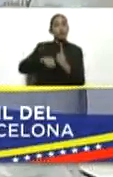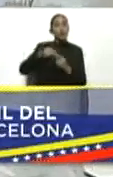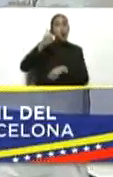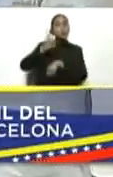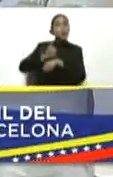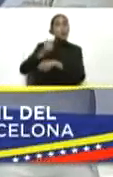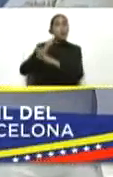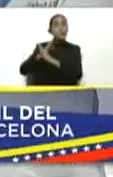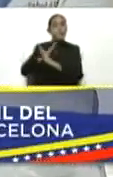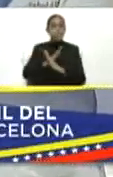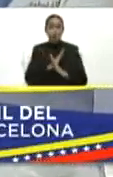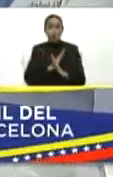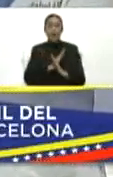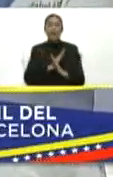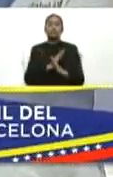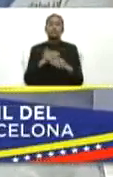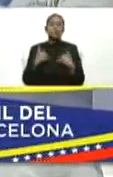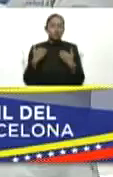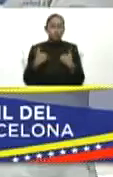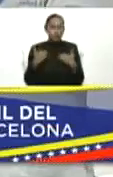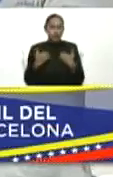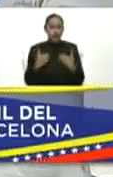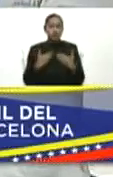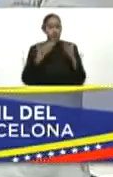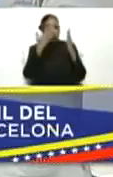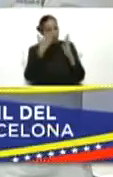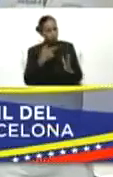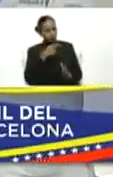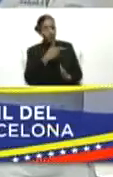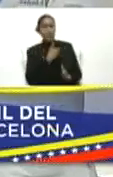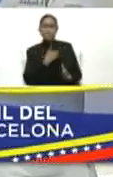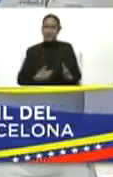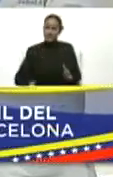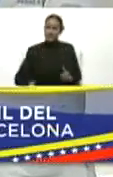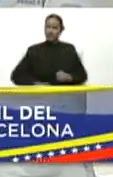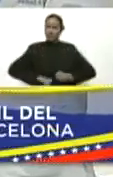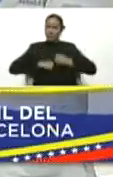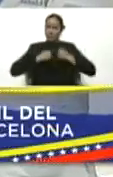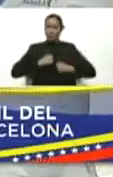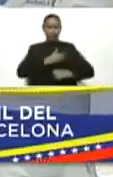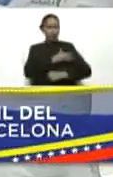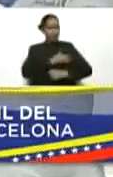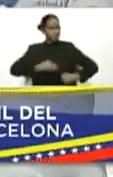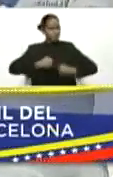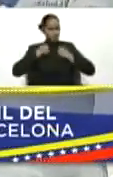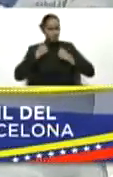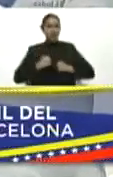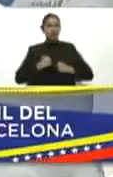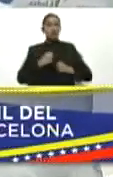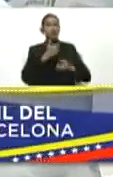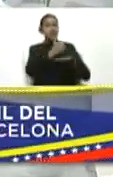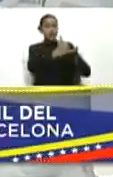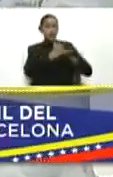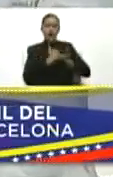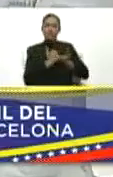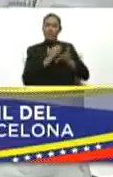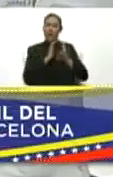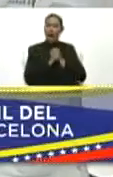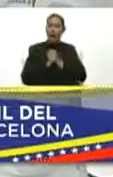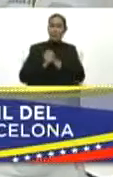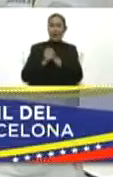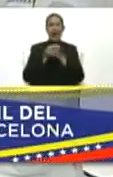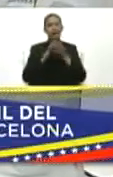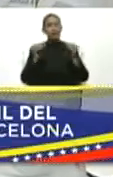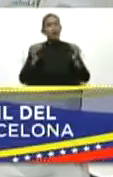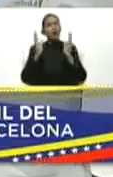asedio, y que usted con mucha gallardía, con mucha fuerza, hoy está dando la mano amiga a Anzoátegui